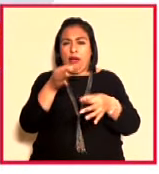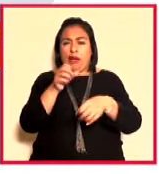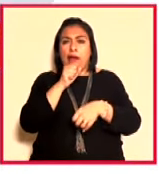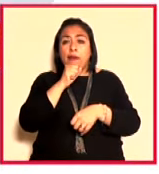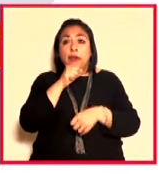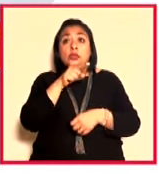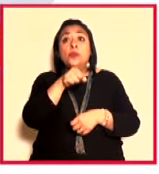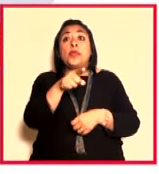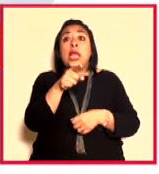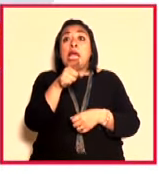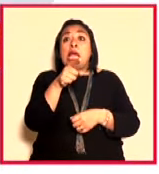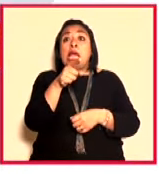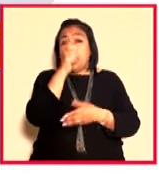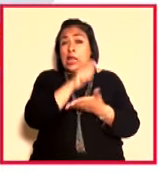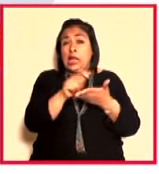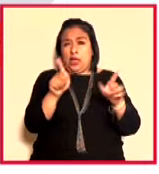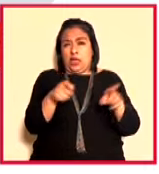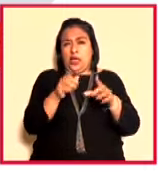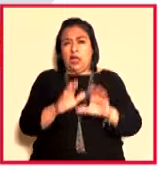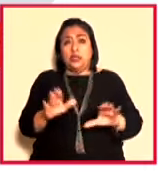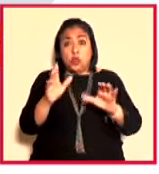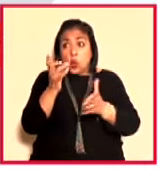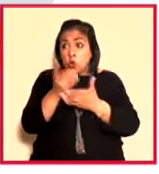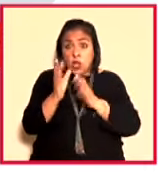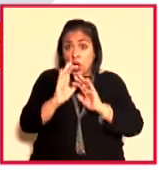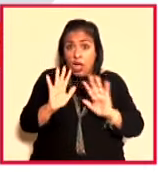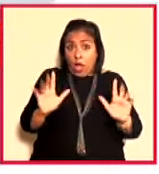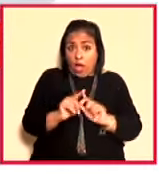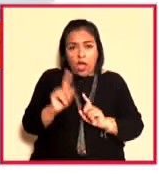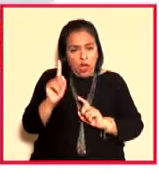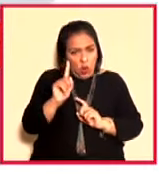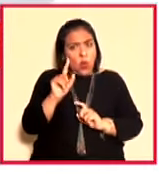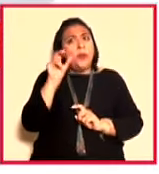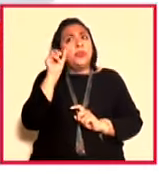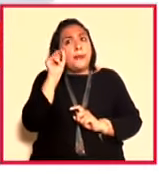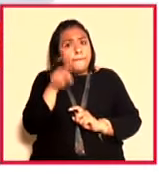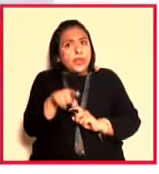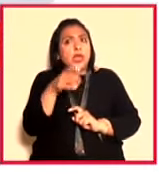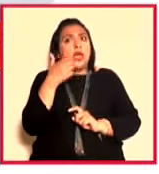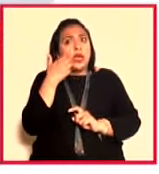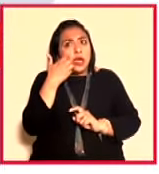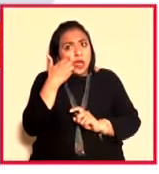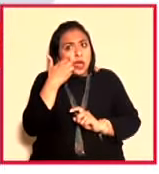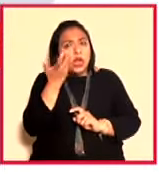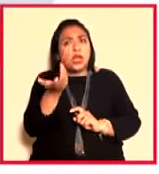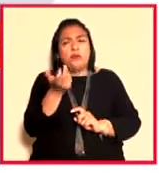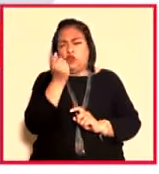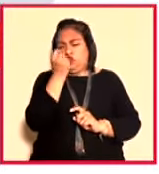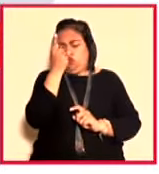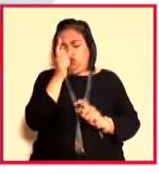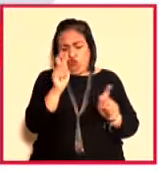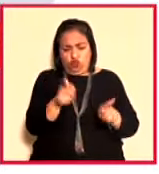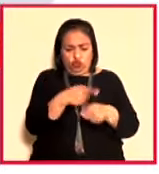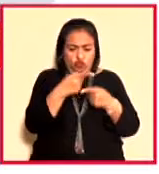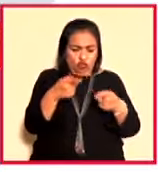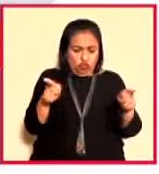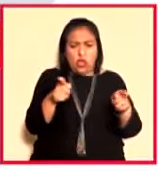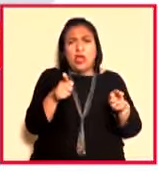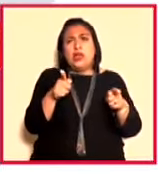letras no solamente se cantaran. Dijimos, ¿por qué no tratamos de que en las composiciones, cuando hablemos del